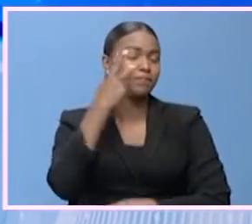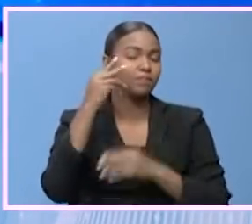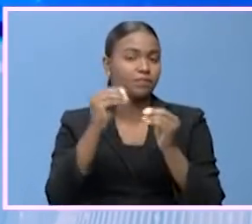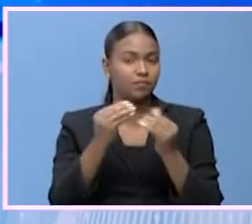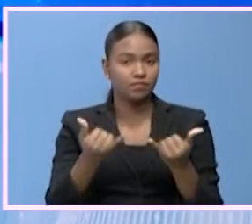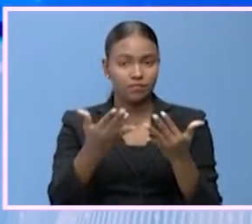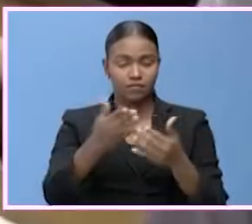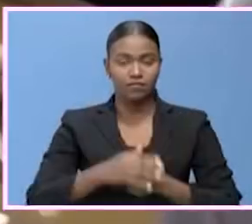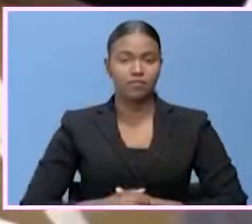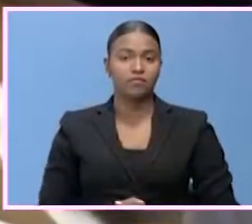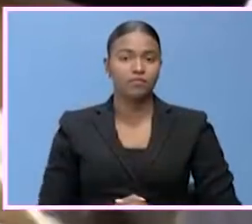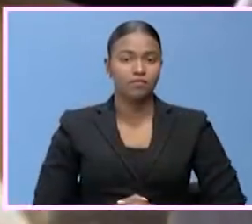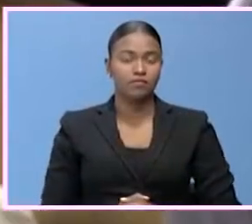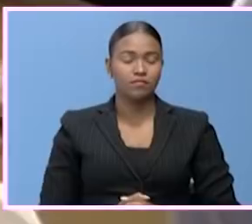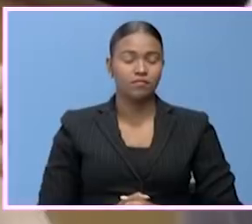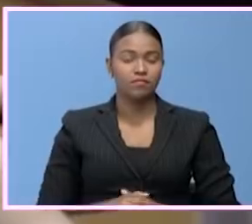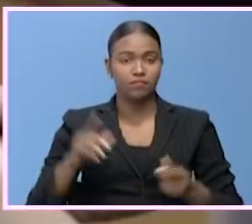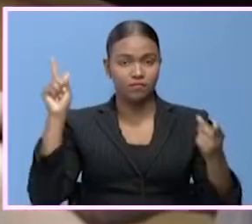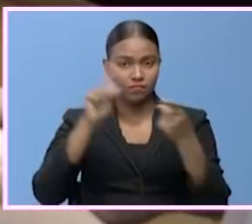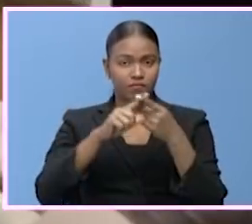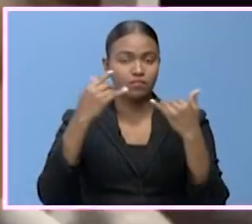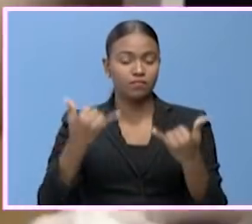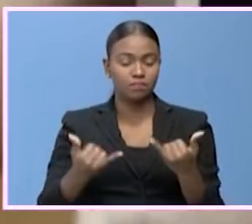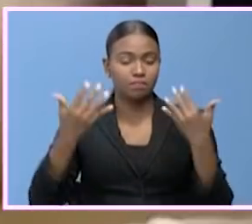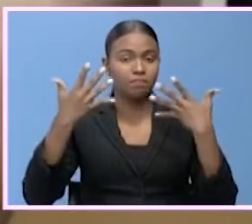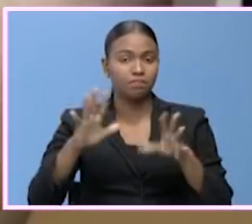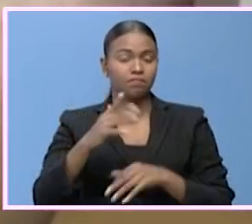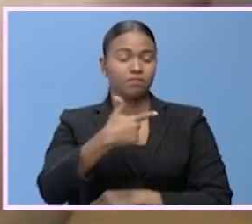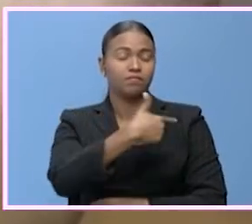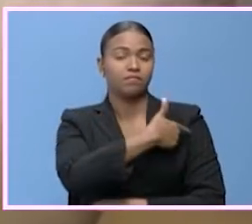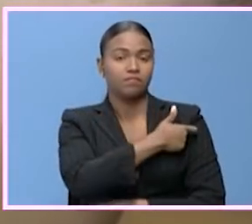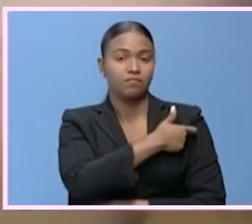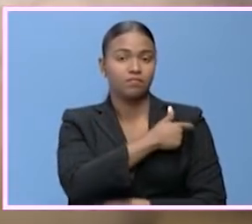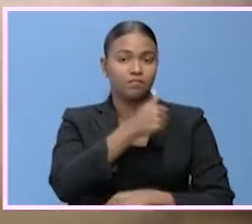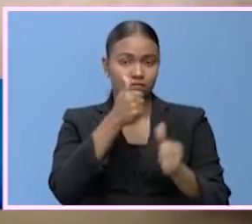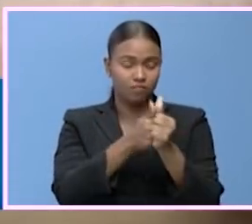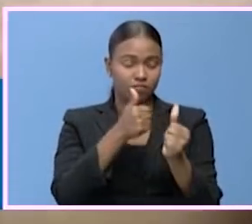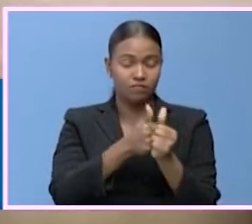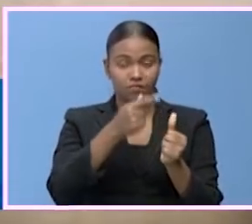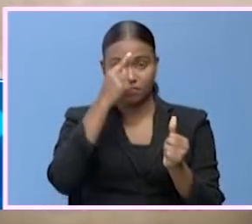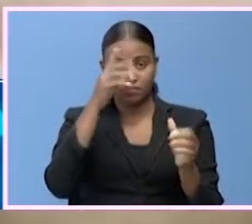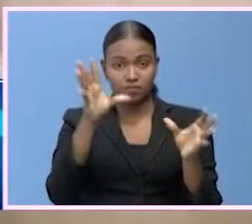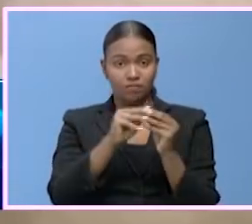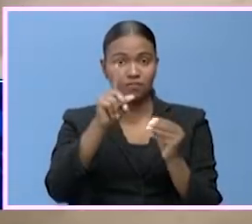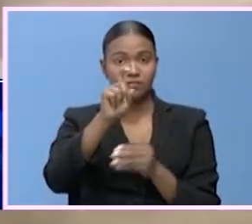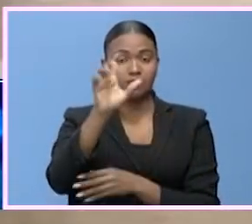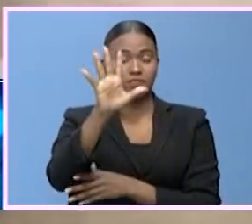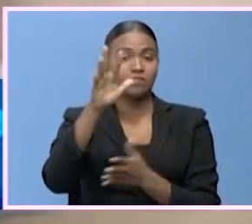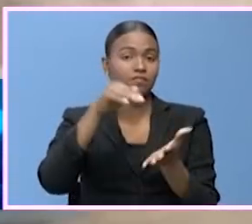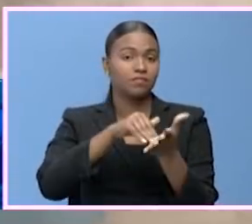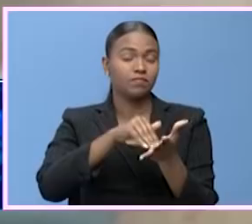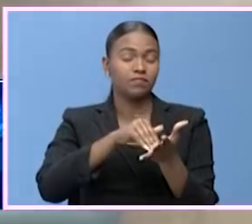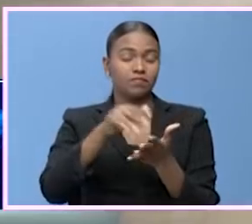más. Hasta el momento han sido inoculadas al menos